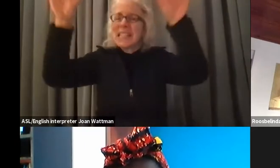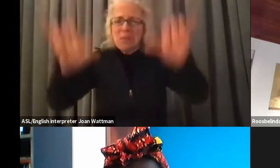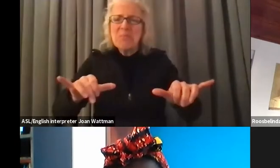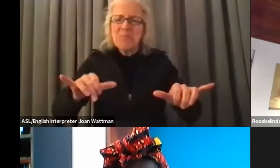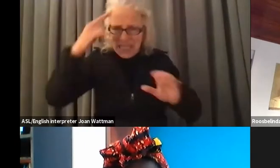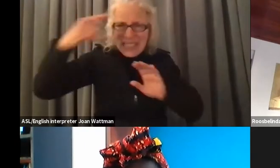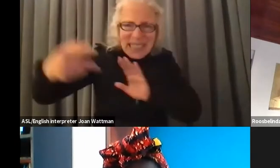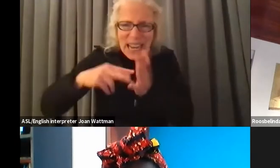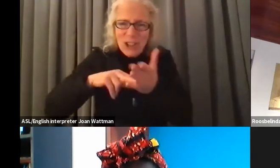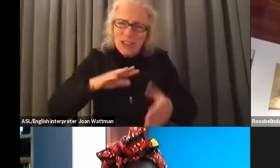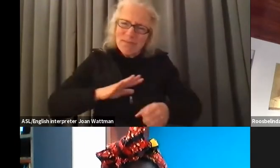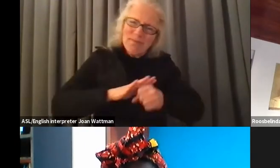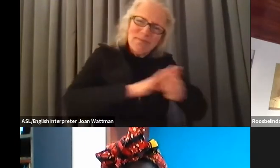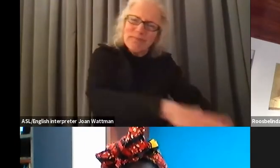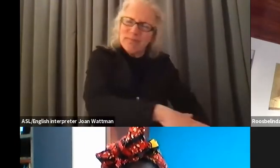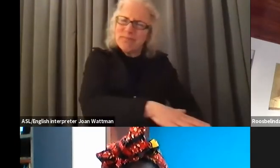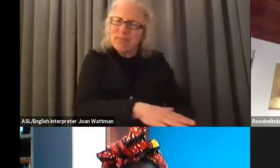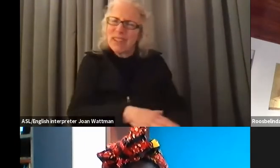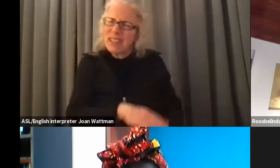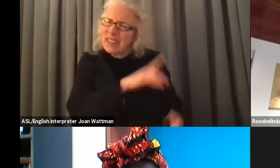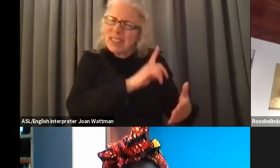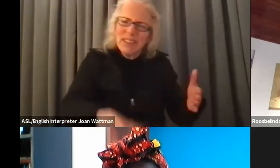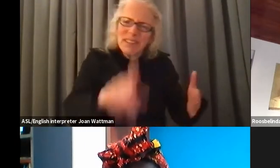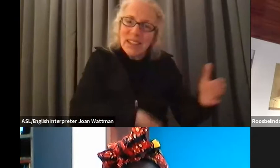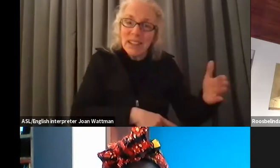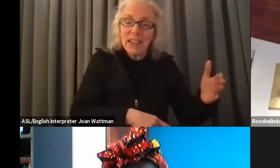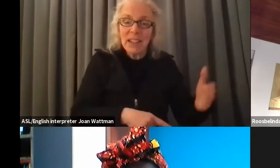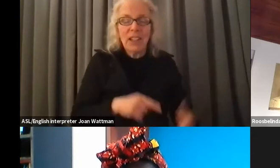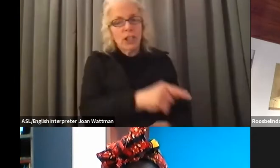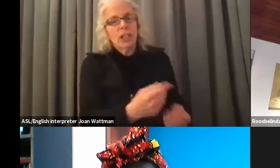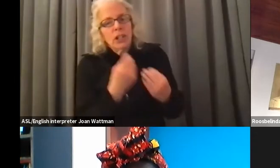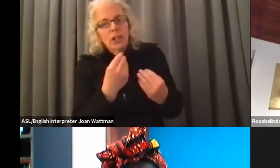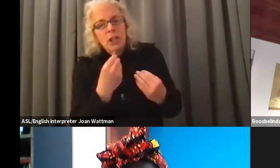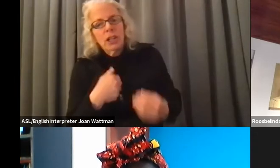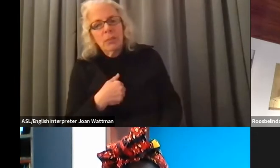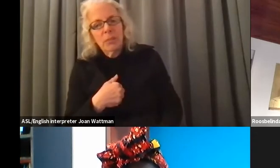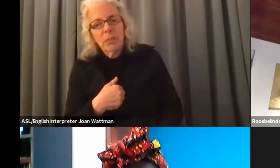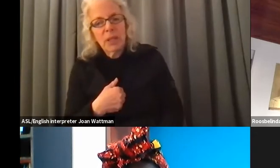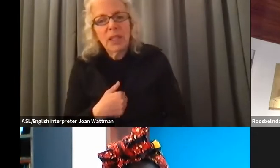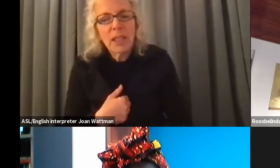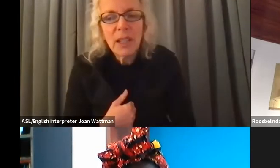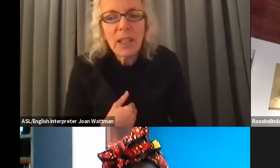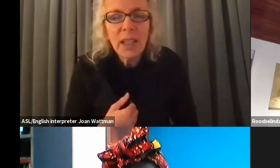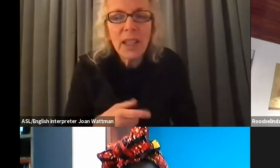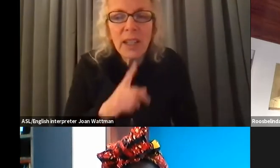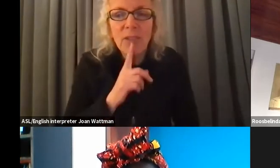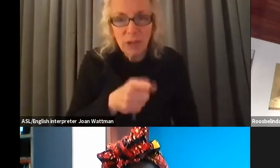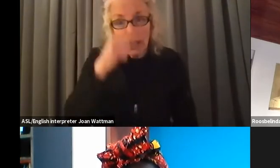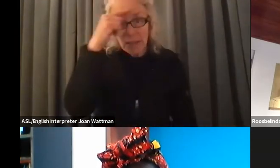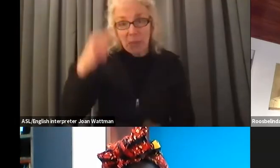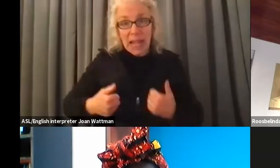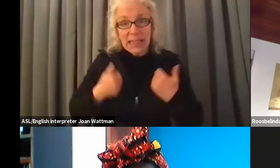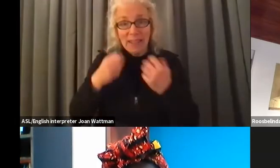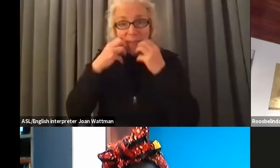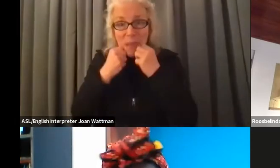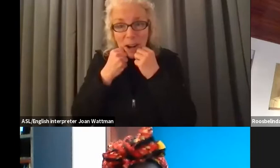en clara resonancia con el movimiento diaspórico por las vidas negras, que debemos deshacer la política de la muerte en todas